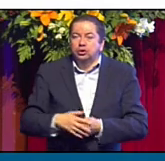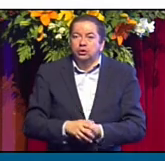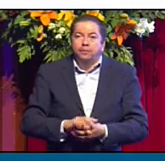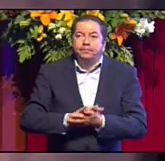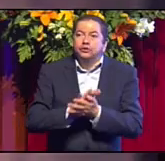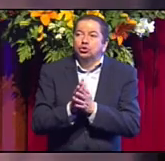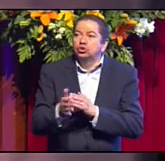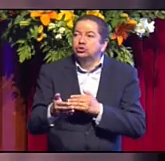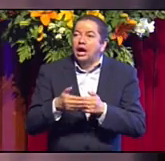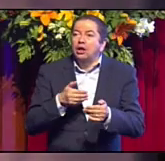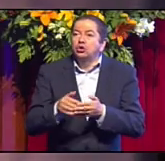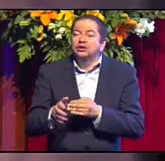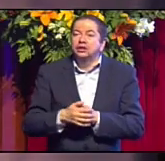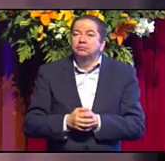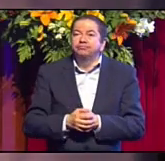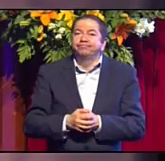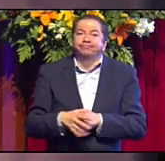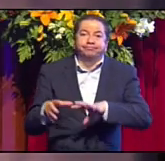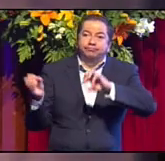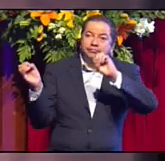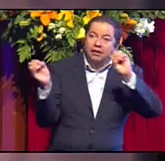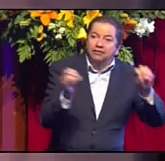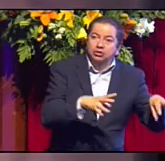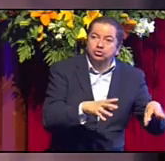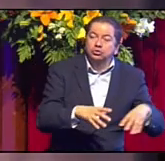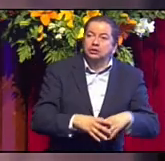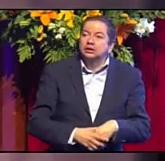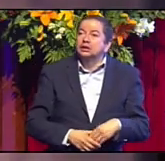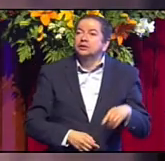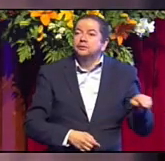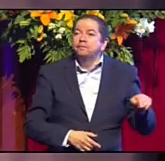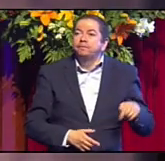¿Todo eso a dónde iba a llegar? Al vertedero.